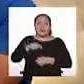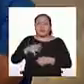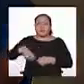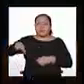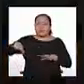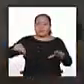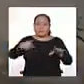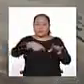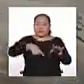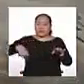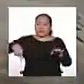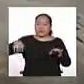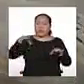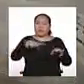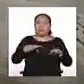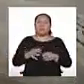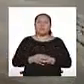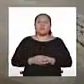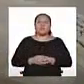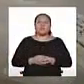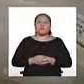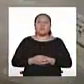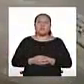de planta en U.